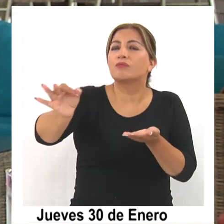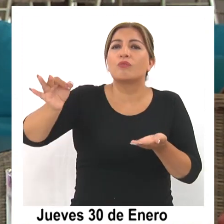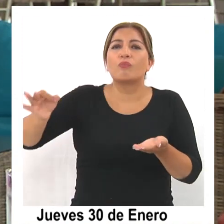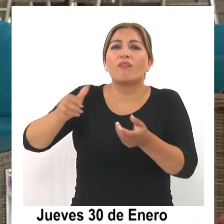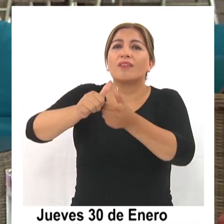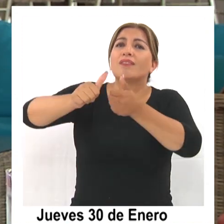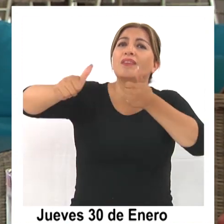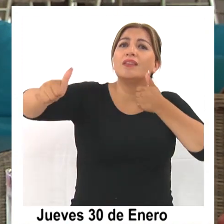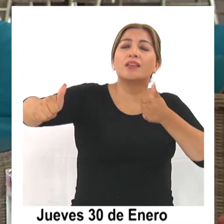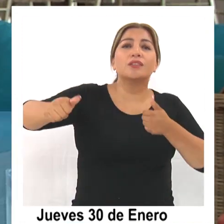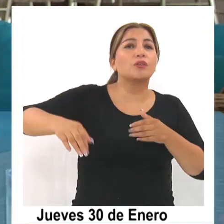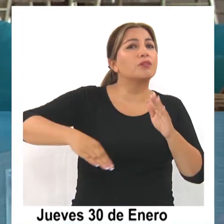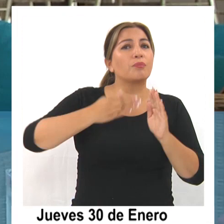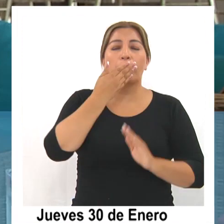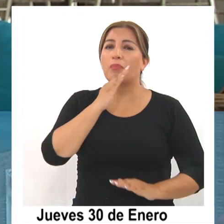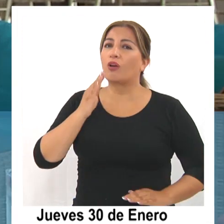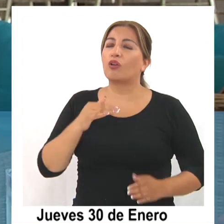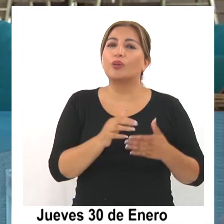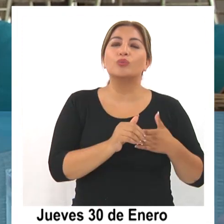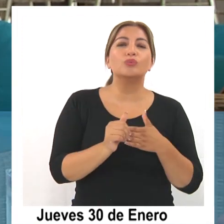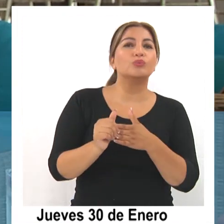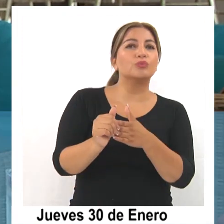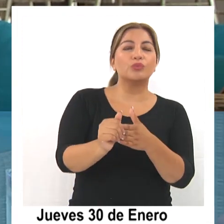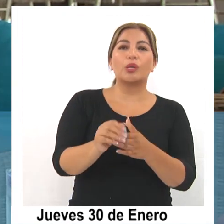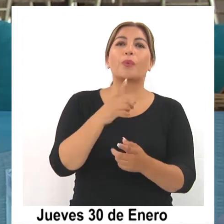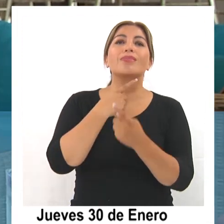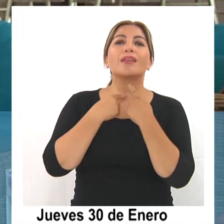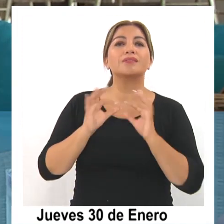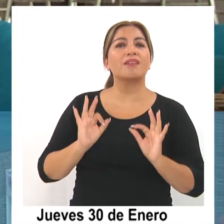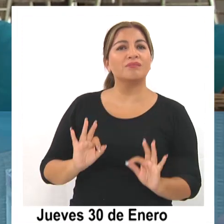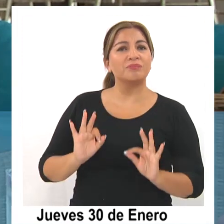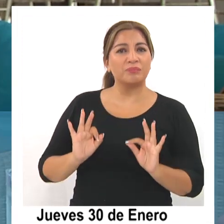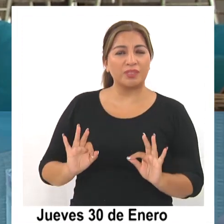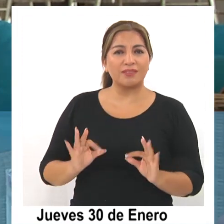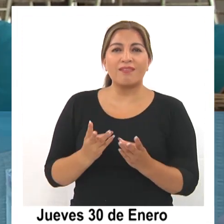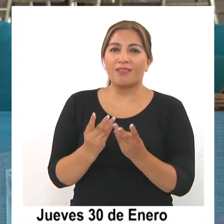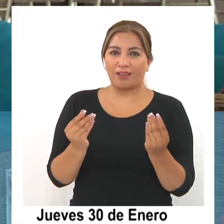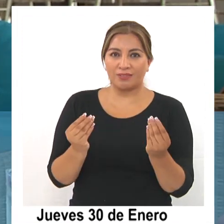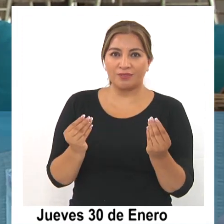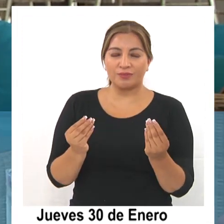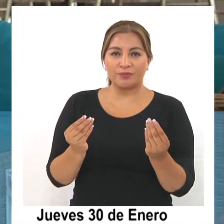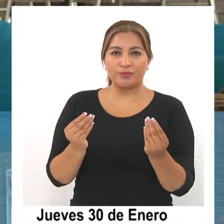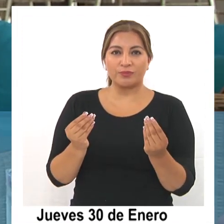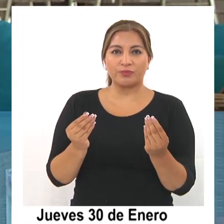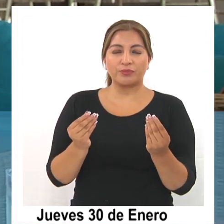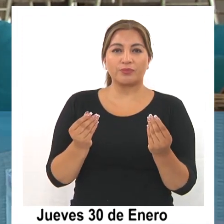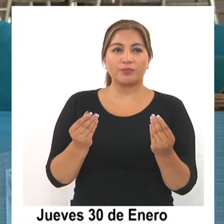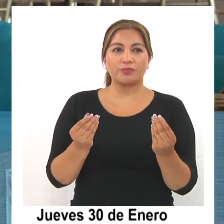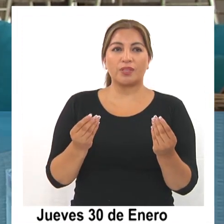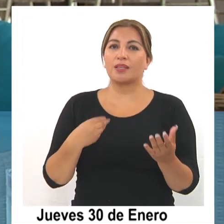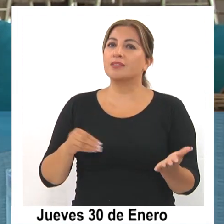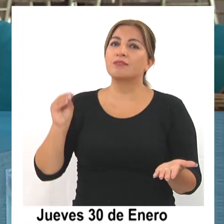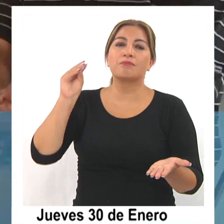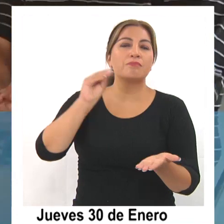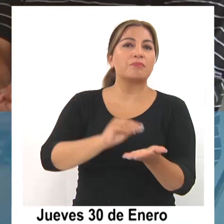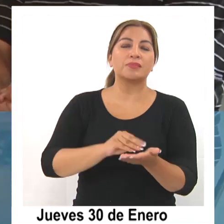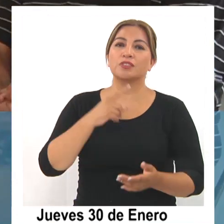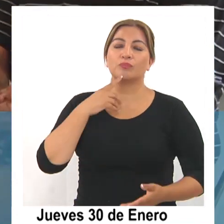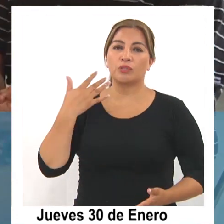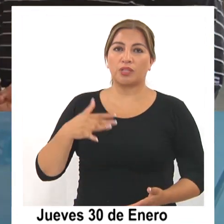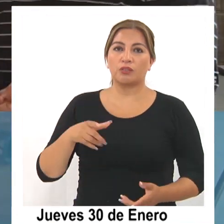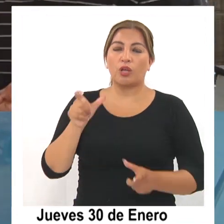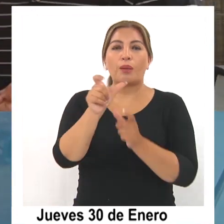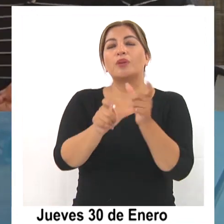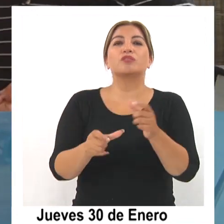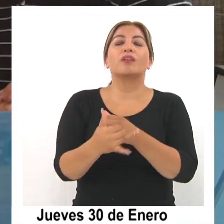y esa lejanía le da un valor para hacer un turismo de intereses especiales que sea de calidad, que tenga un valor agregado al